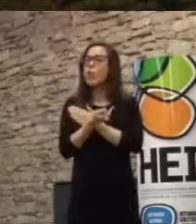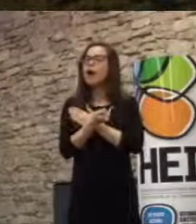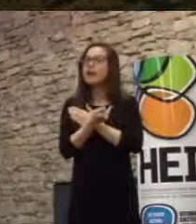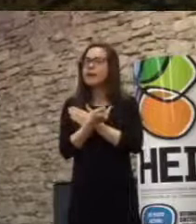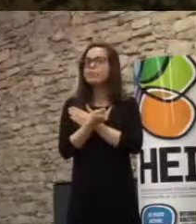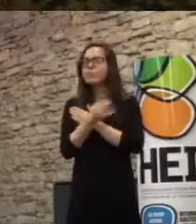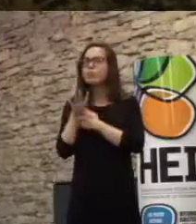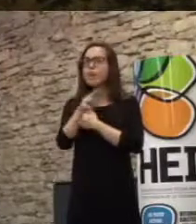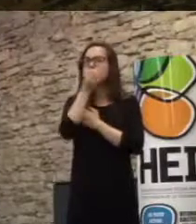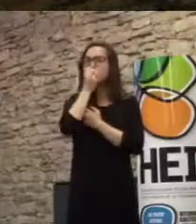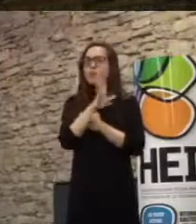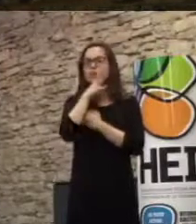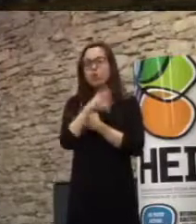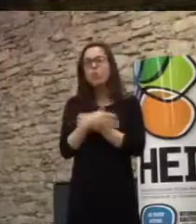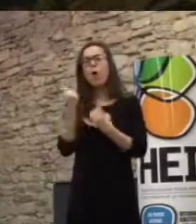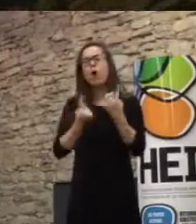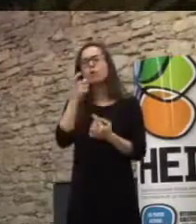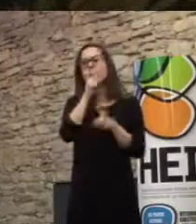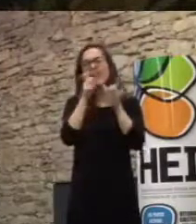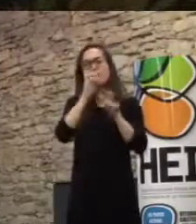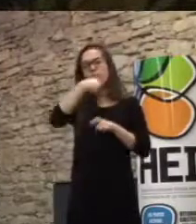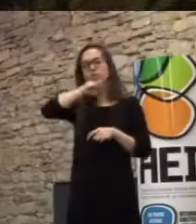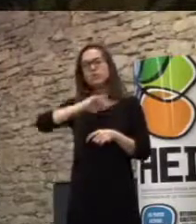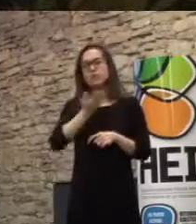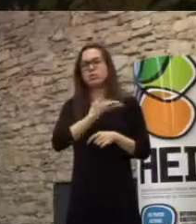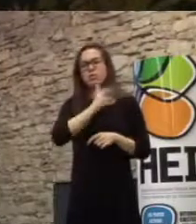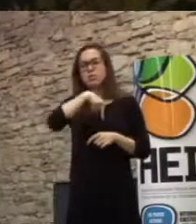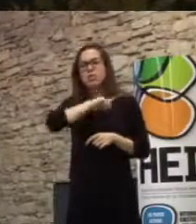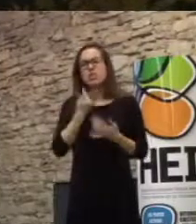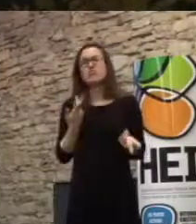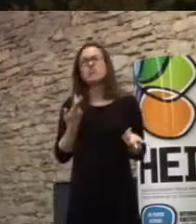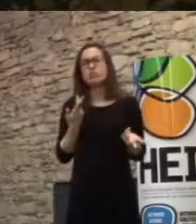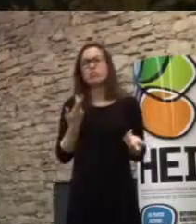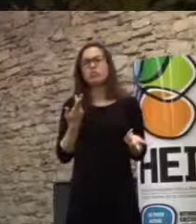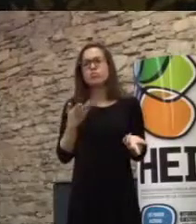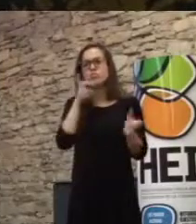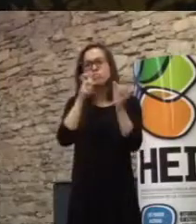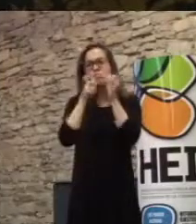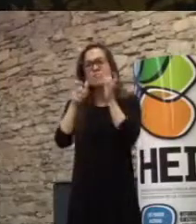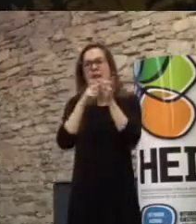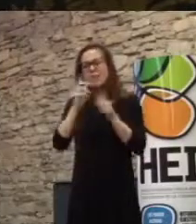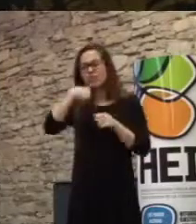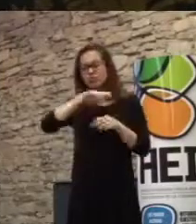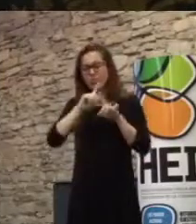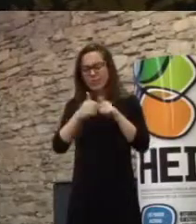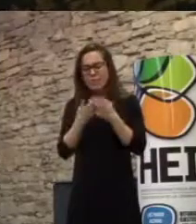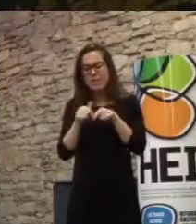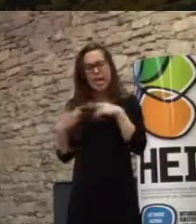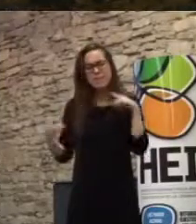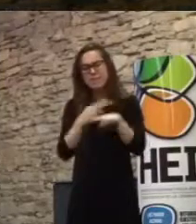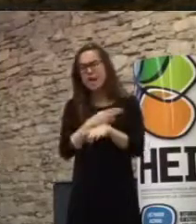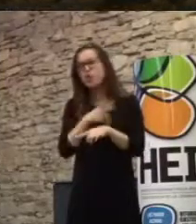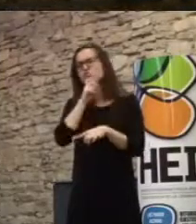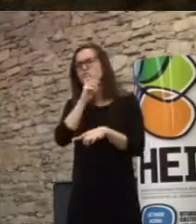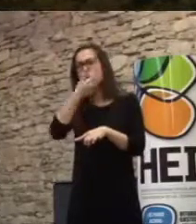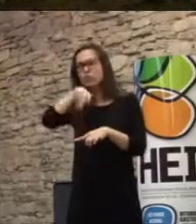sabotean vamos a ver qué palabras nos agotan y las podemos eliminar de nuestro entorno de nuestra familia o de lo que hagamos la primera palabreja que es muy interesante